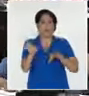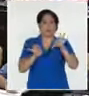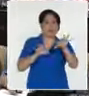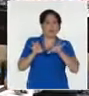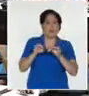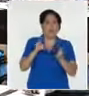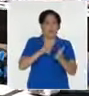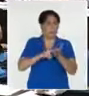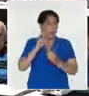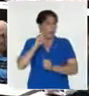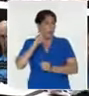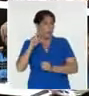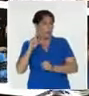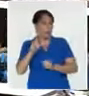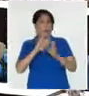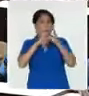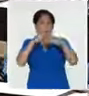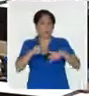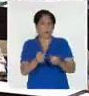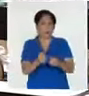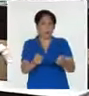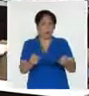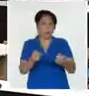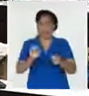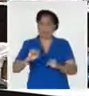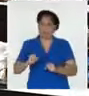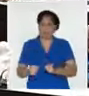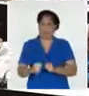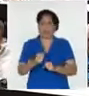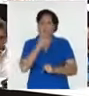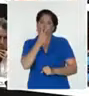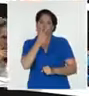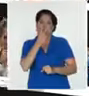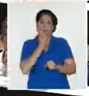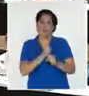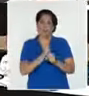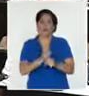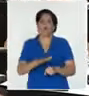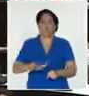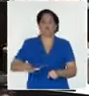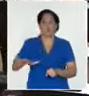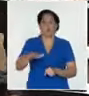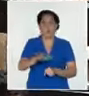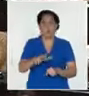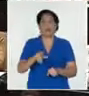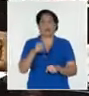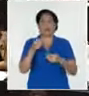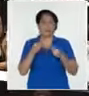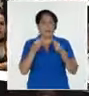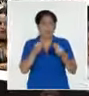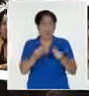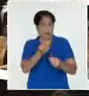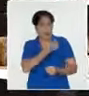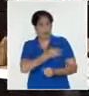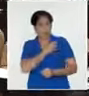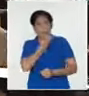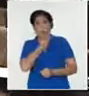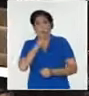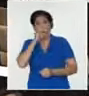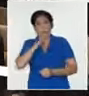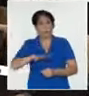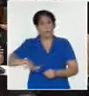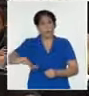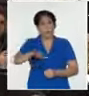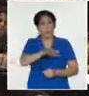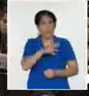activistas para el combate de las redes sociales digitales y el de la atención al trabajo social, y se entregó la condición joven del barrio a